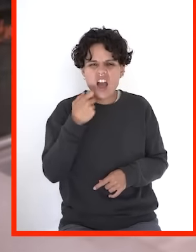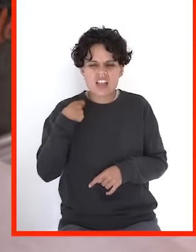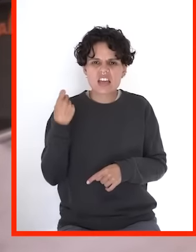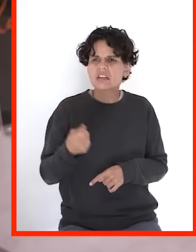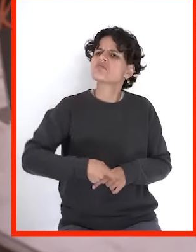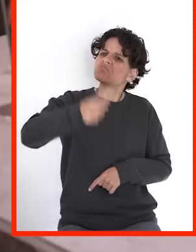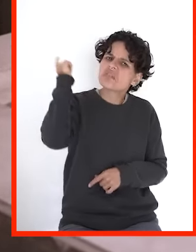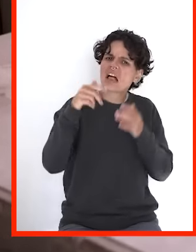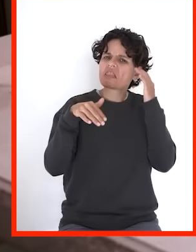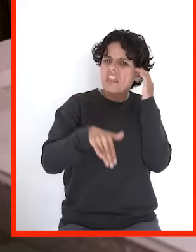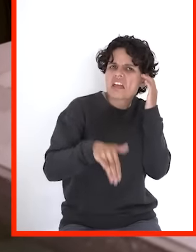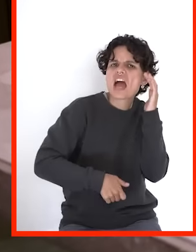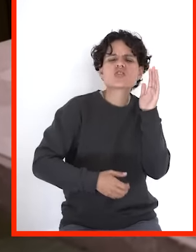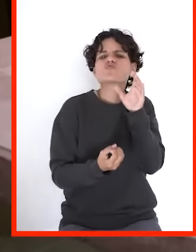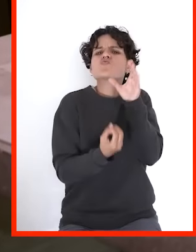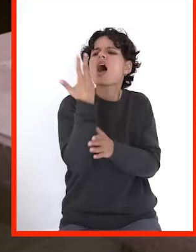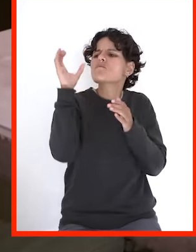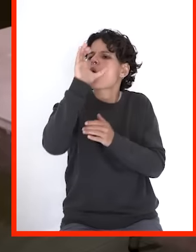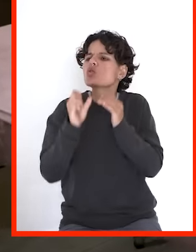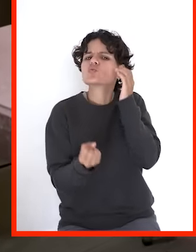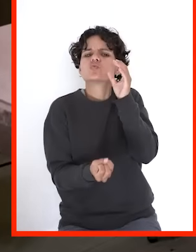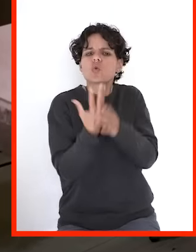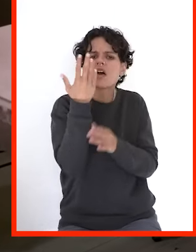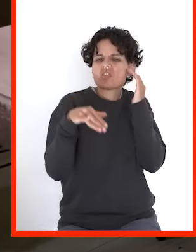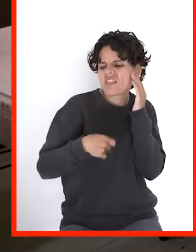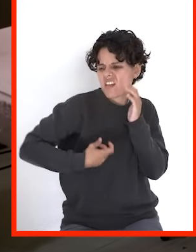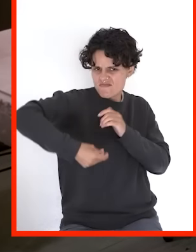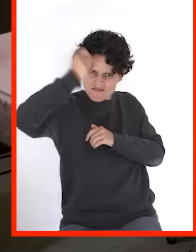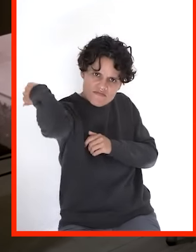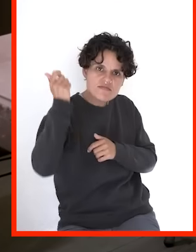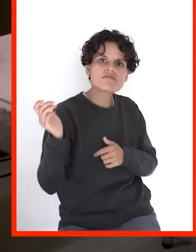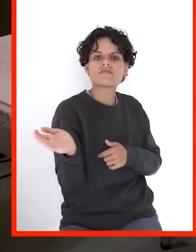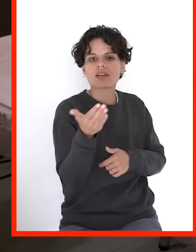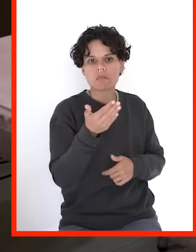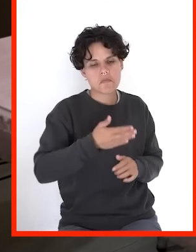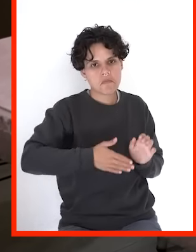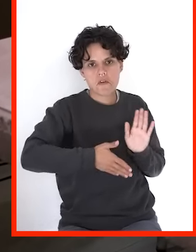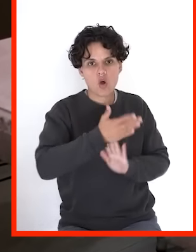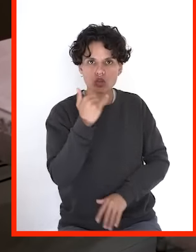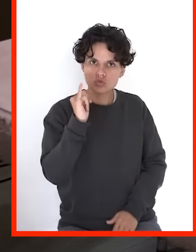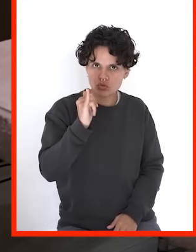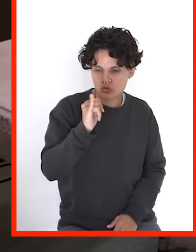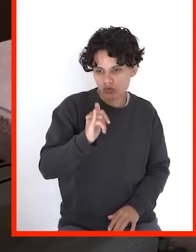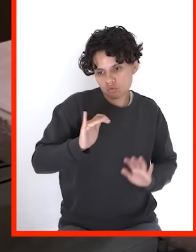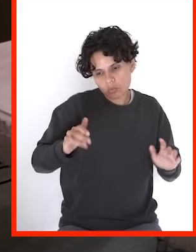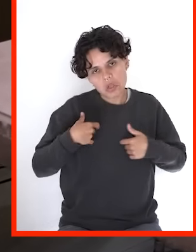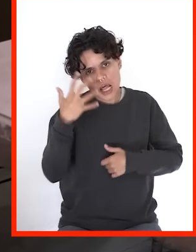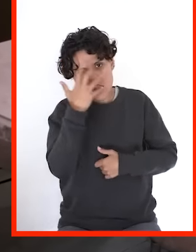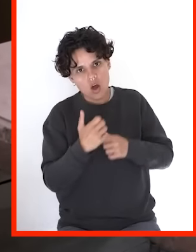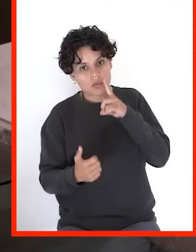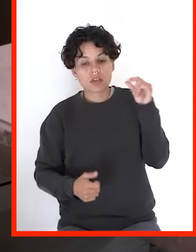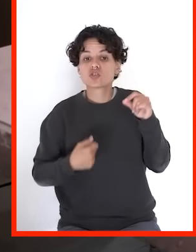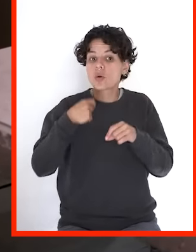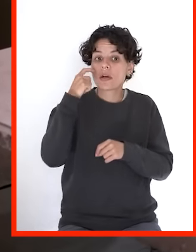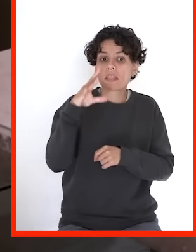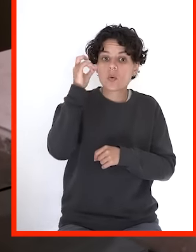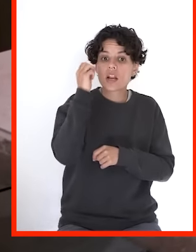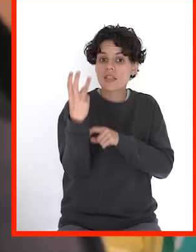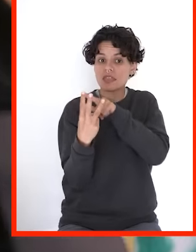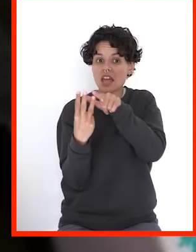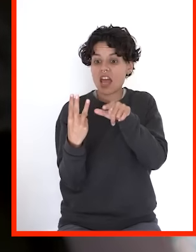no, se cerró el Mac. ¿Sabes qué? ¿Sabes qué? Va a buscar otro DJ. ¡Quedamos locos! Sí, pues sí, yo soy cosa. Es que se nota que de los tres, este, bueno,